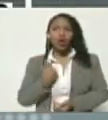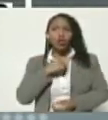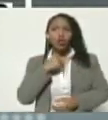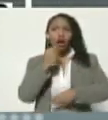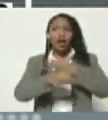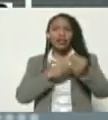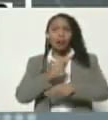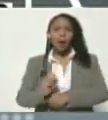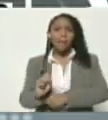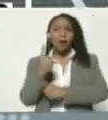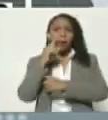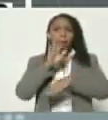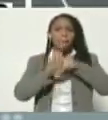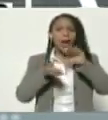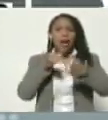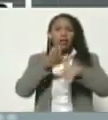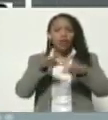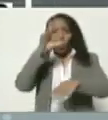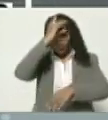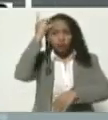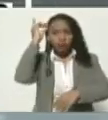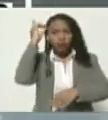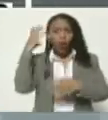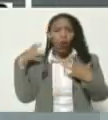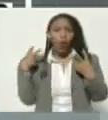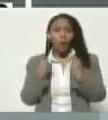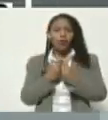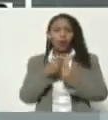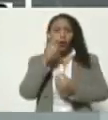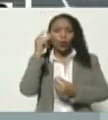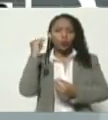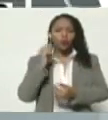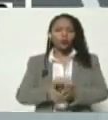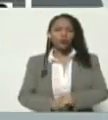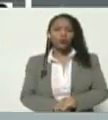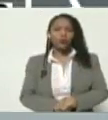primer paso, Diosdado. Compañeros, compañeras,